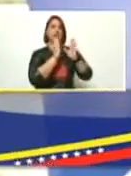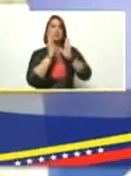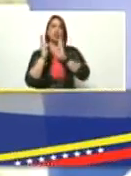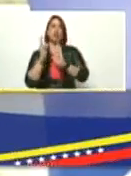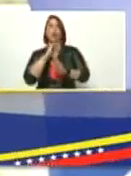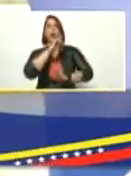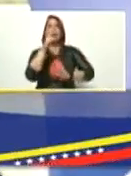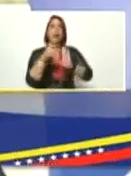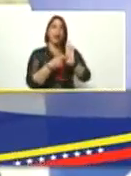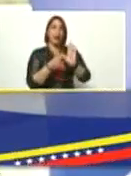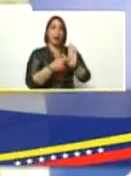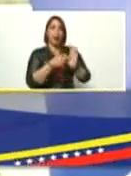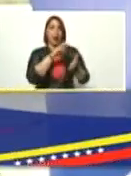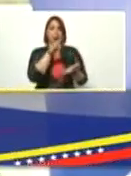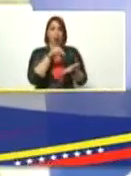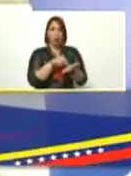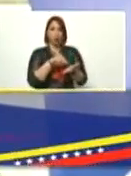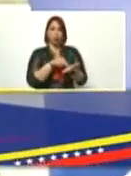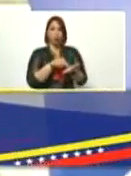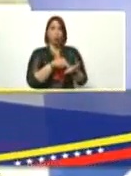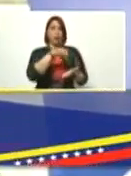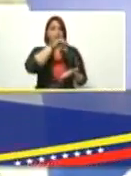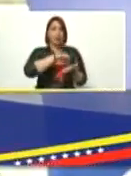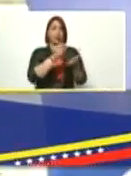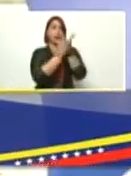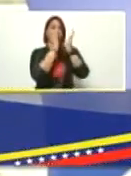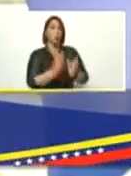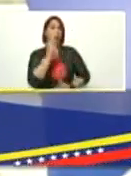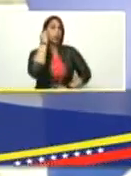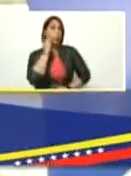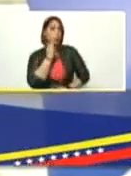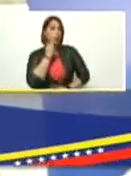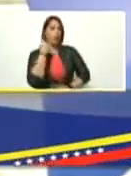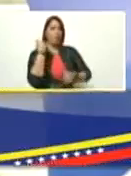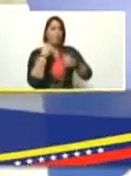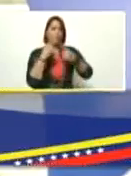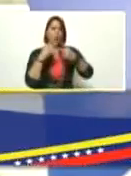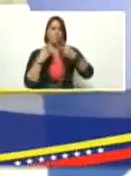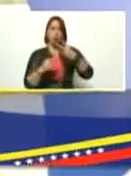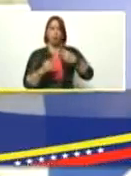Nación, el Centro de Estudios Simón Bolívar, entre otros.